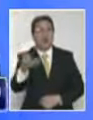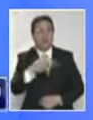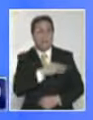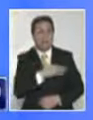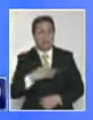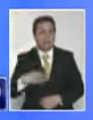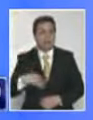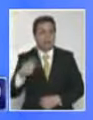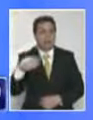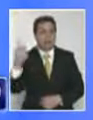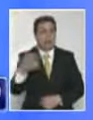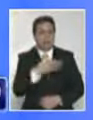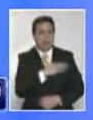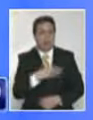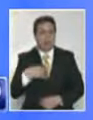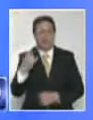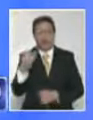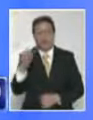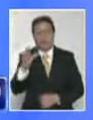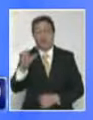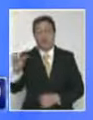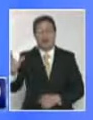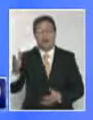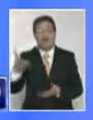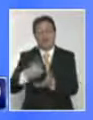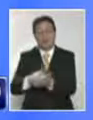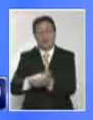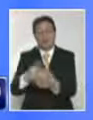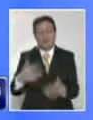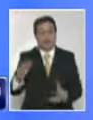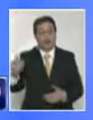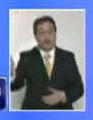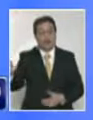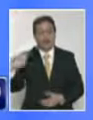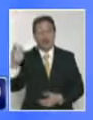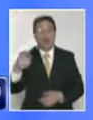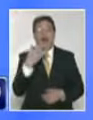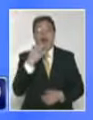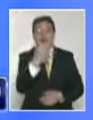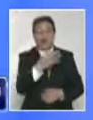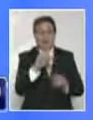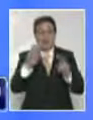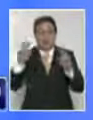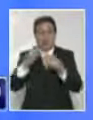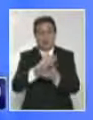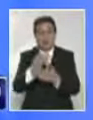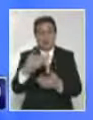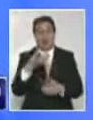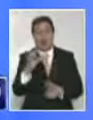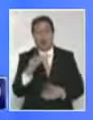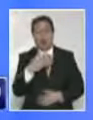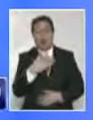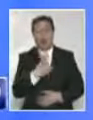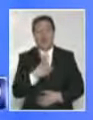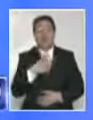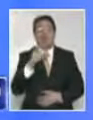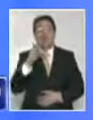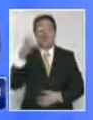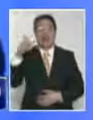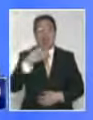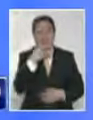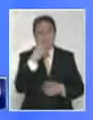es el caso recordarlo, algunos han muerto, que efectivamente él le hablaba las cosas generales. Le decía, presidente o mi general, vamos a hacer tal y tal cosa,